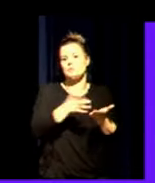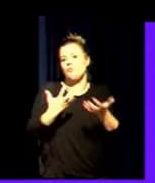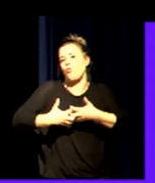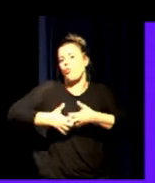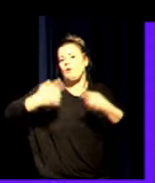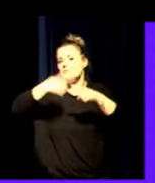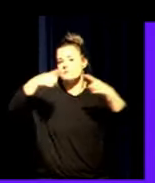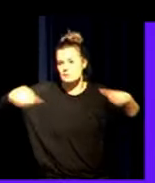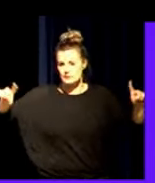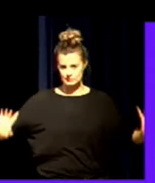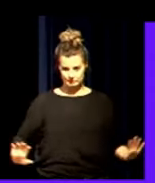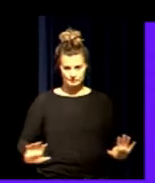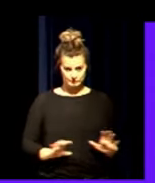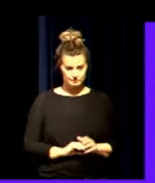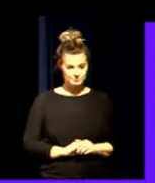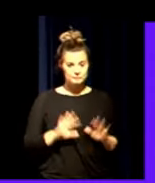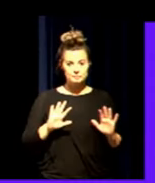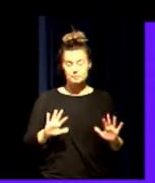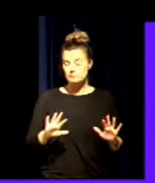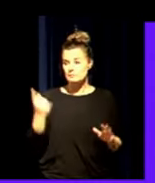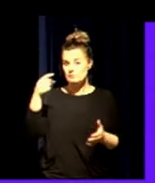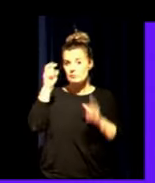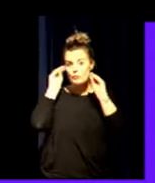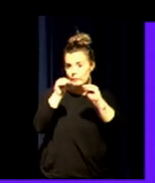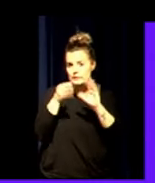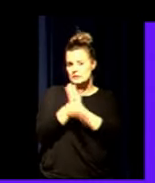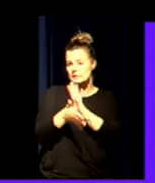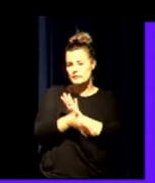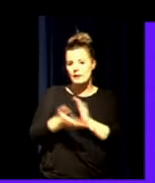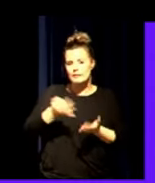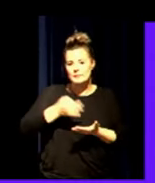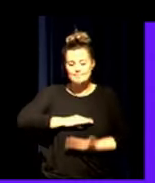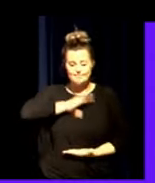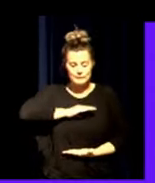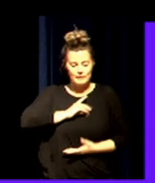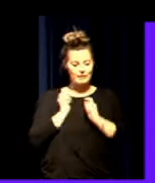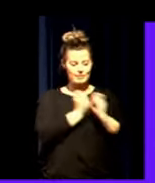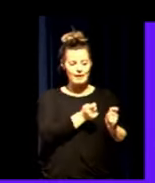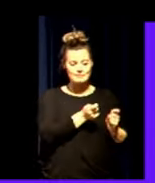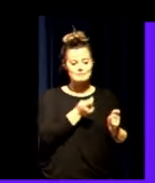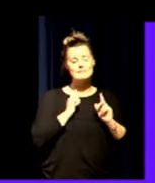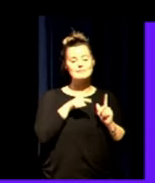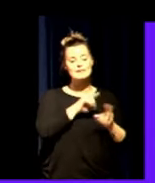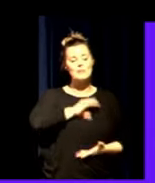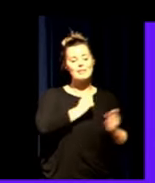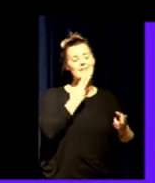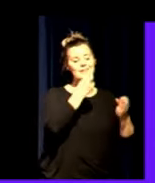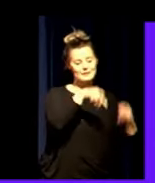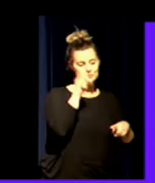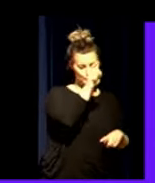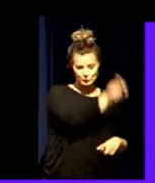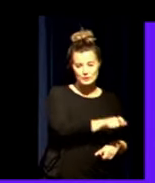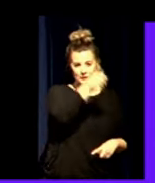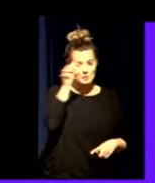va a decidir cada centro, ¿no? Esta formación tiene que ser capacitante para el profesorado. Yo sé que el profesorado tiene miedo